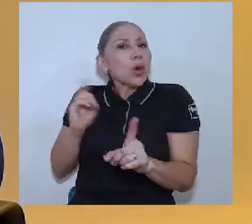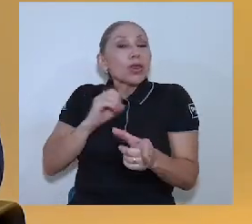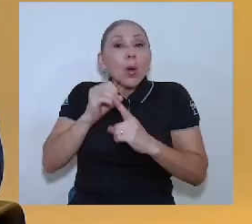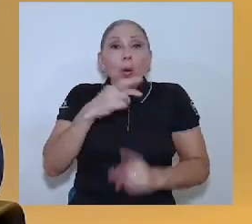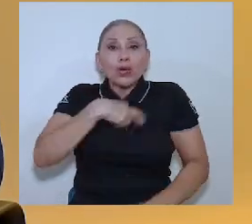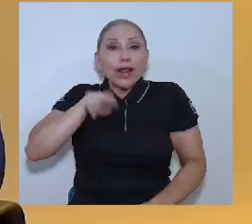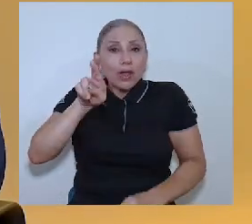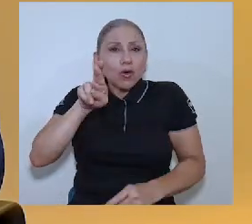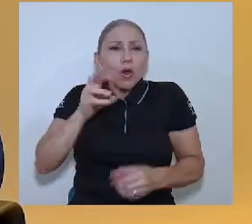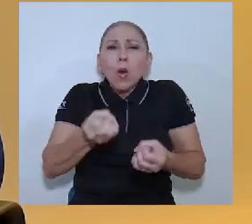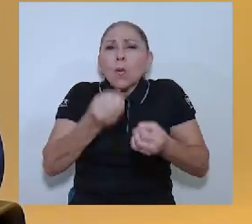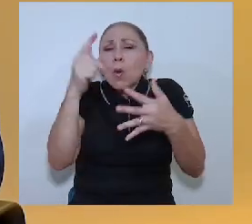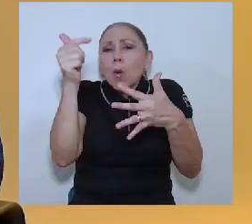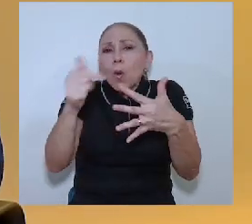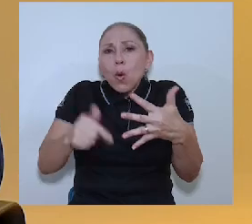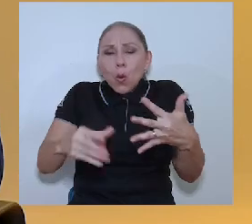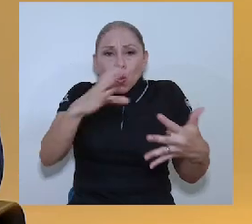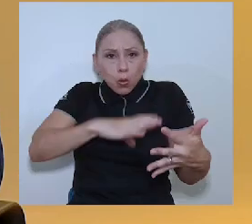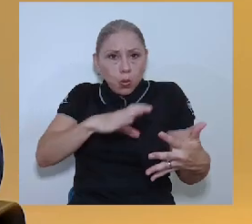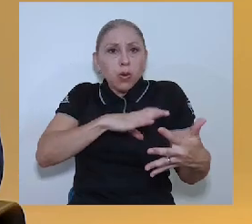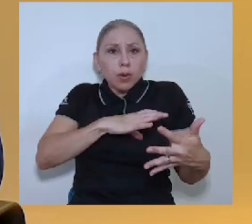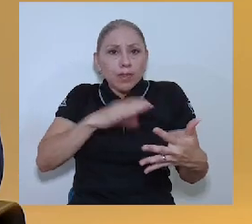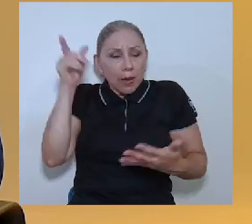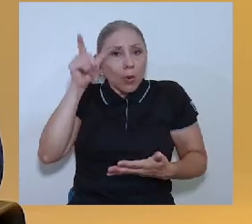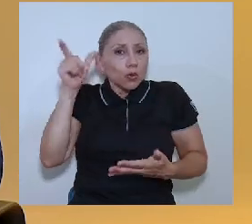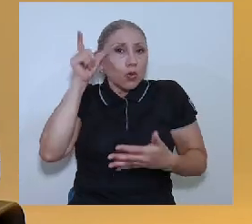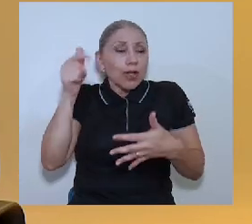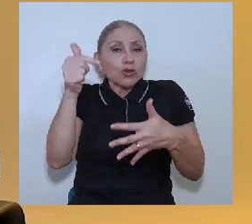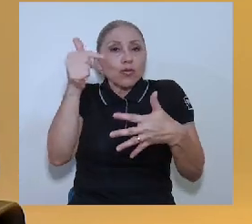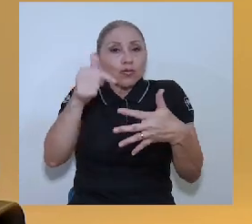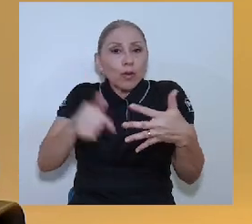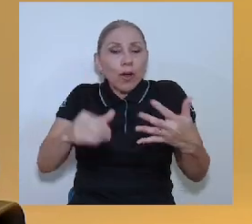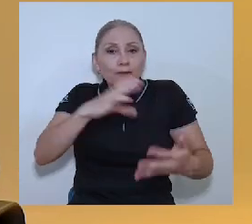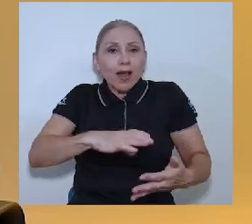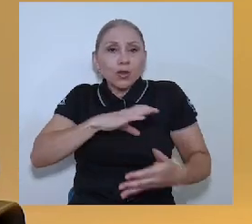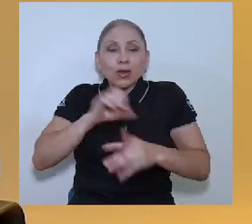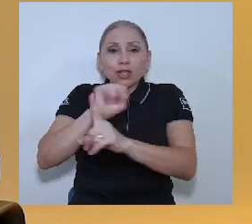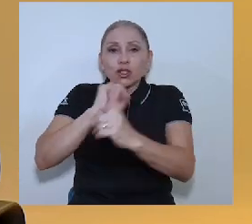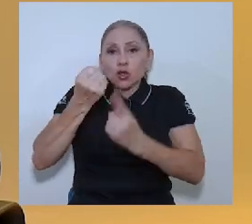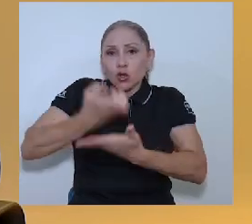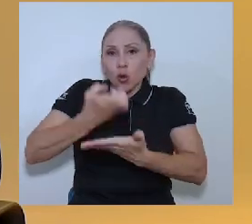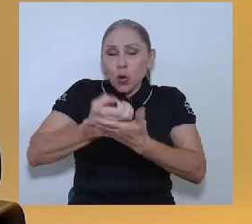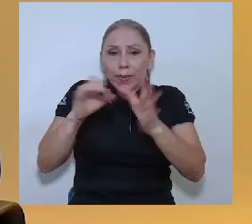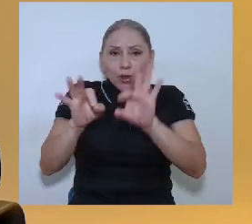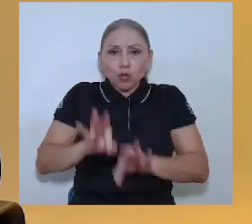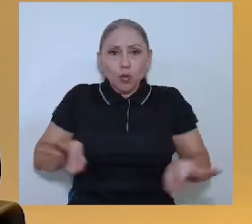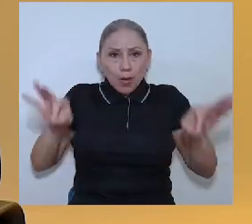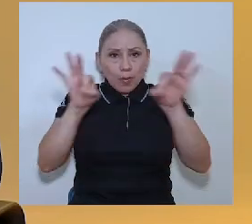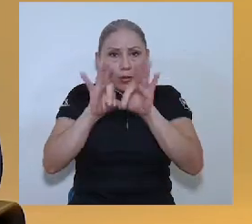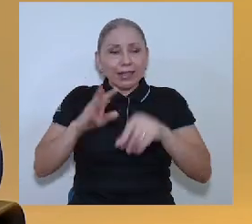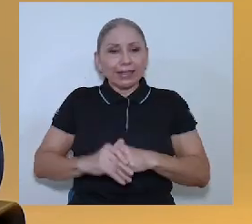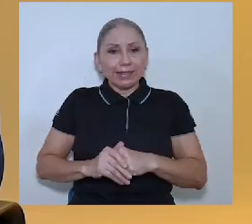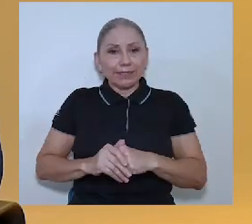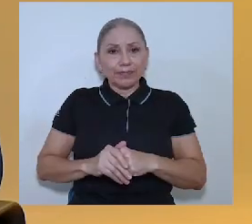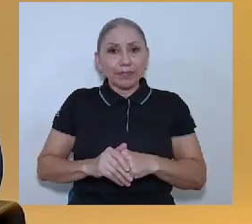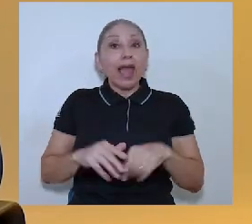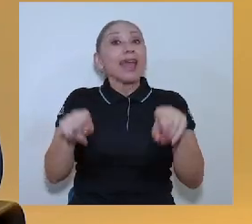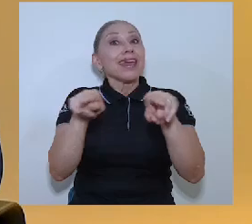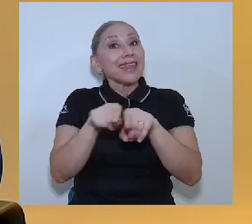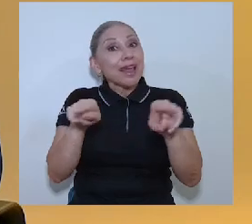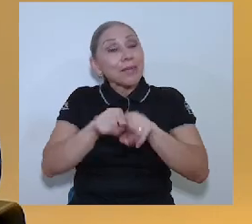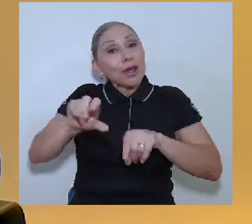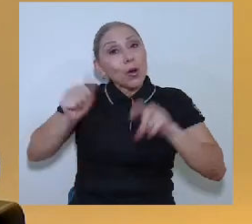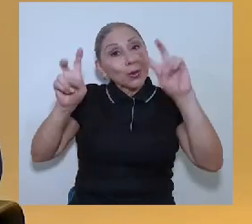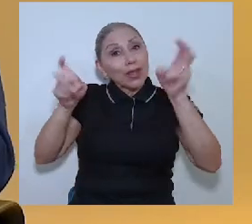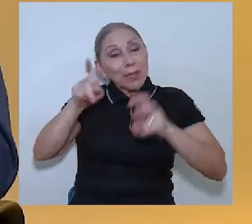su religión. Hay una gran multiplicidad de factores y por supuesto los factores socioeconómicos son muy importantes. Y otro